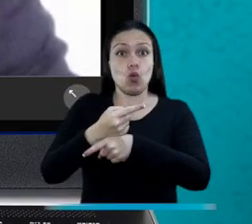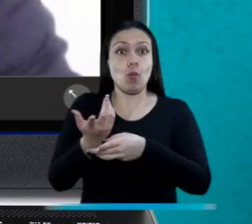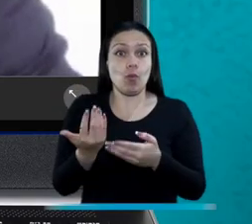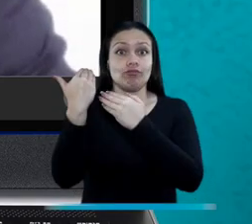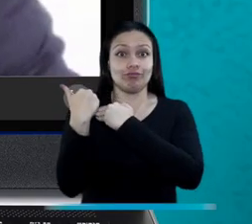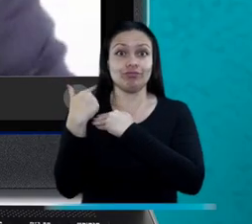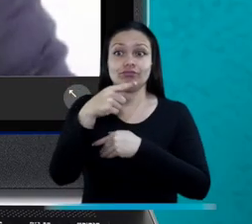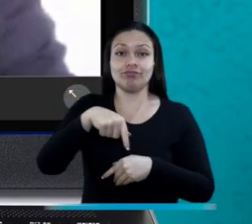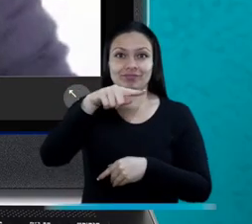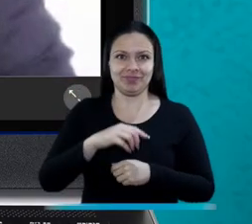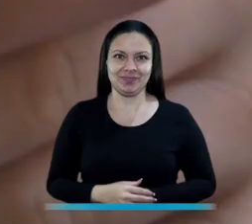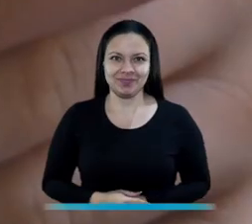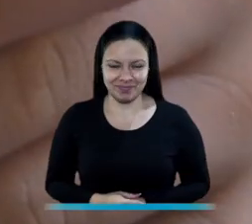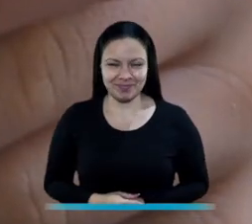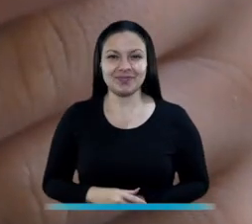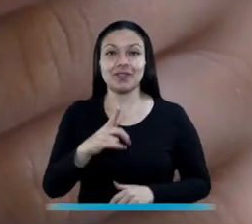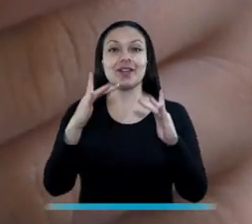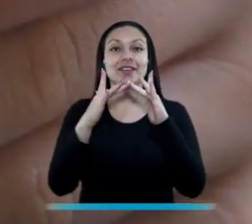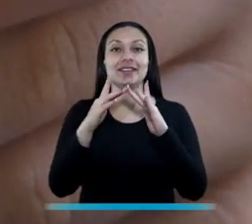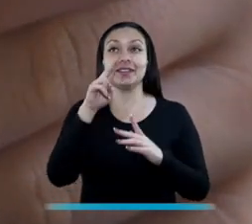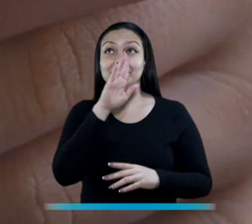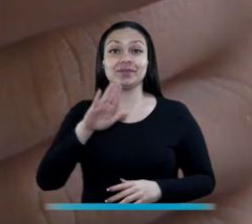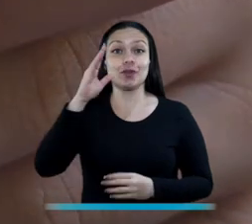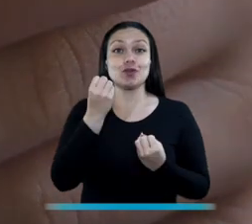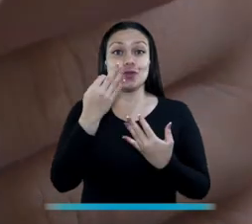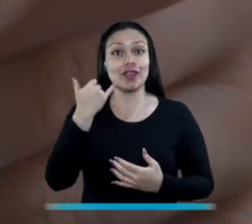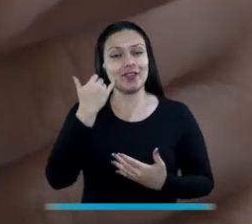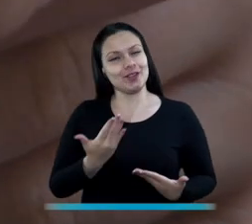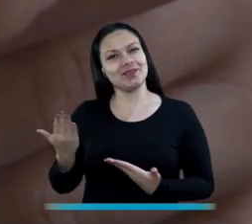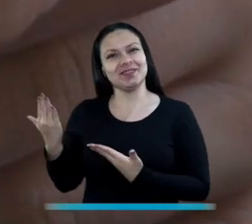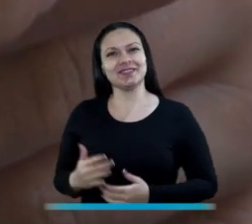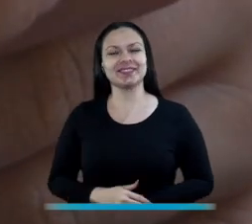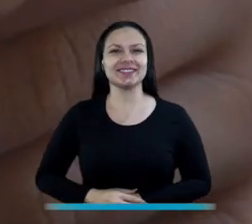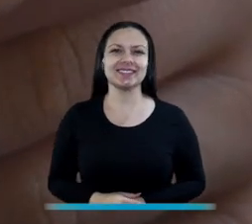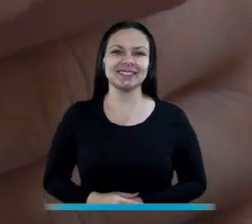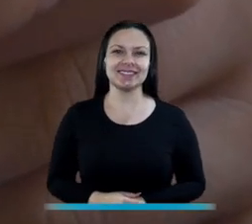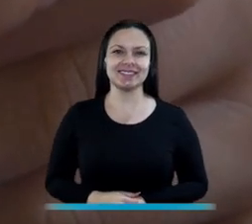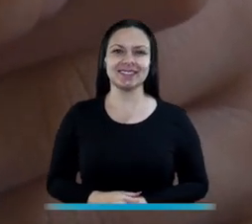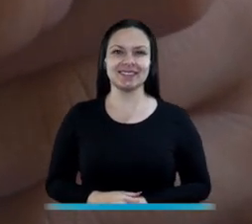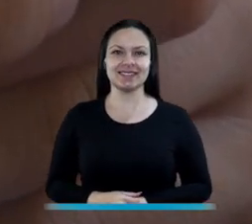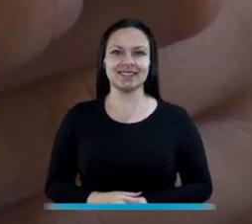a atender los reclamos de las mujeres. Contáctenos a nuestra línea telefónica nacional